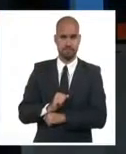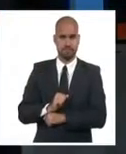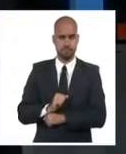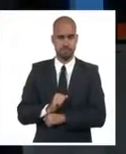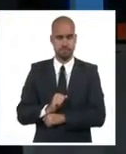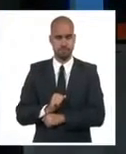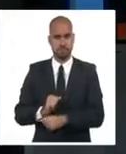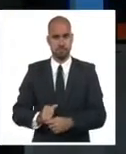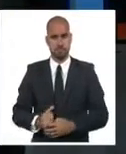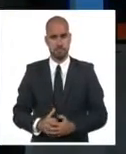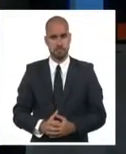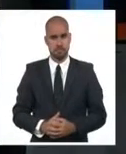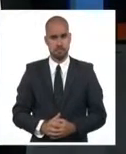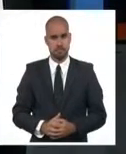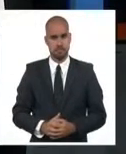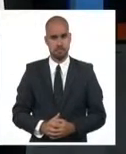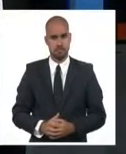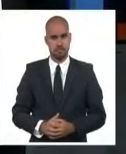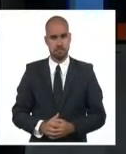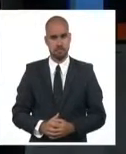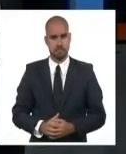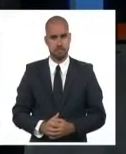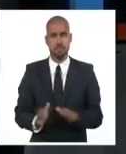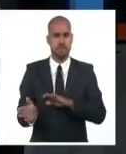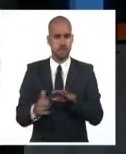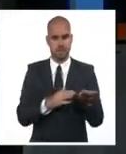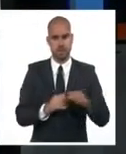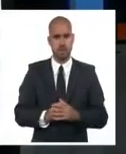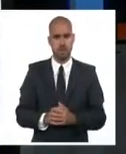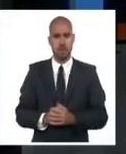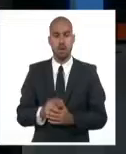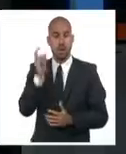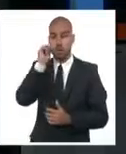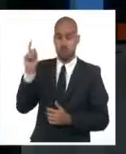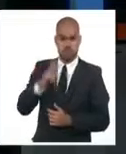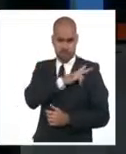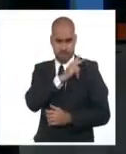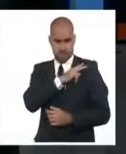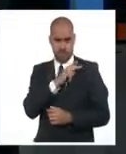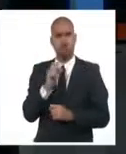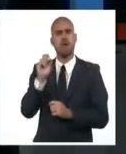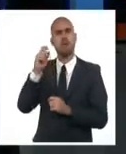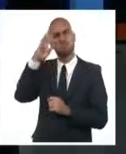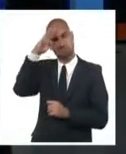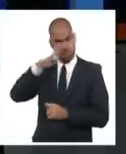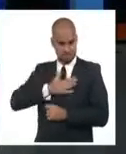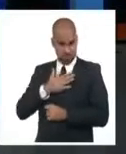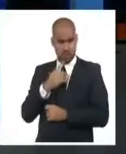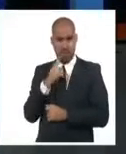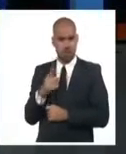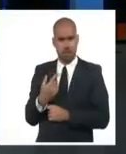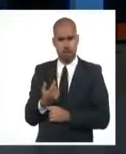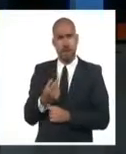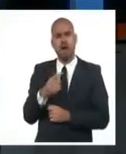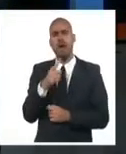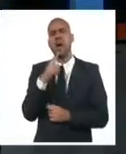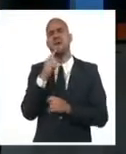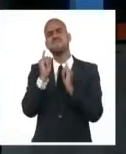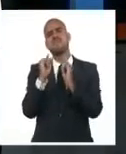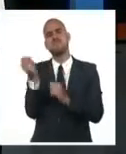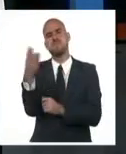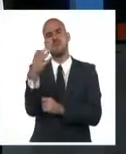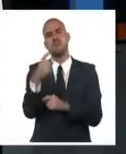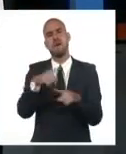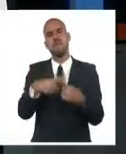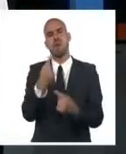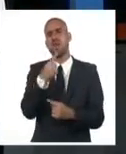La directora de redes de la presidencia mexicana, Ana Elizabeth García Vilchis, desmintió información falsa que circulaba contra la llegada de médicos